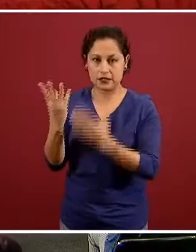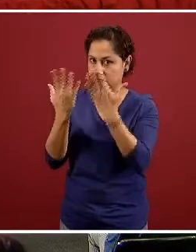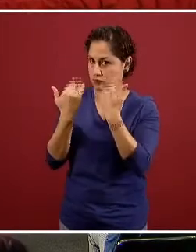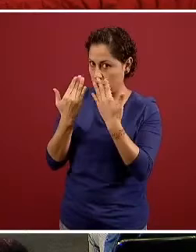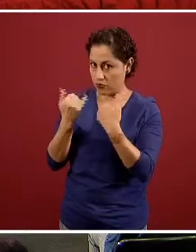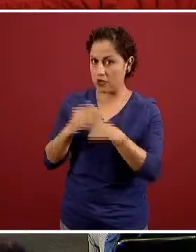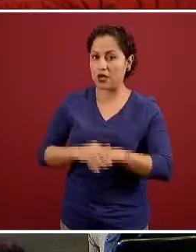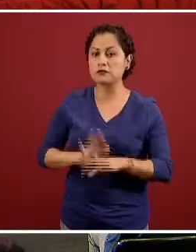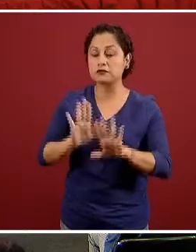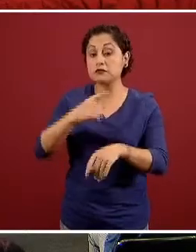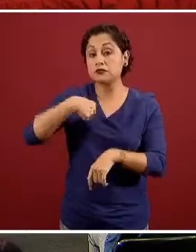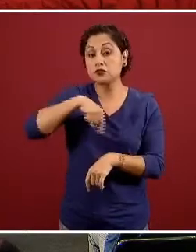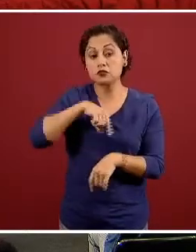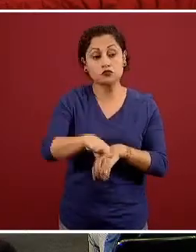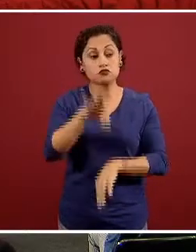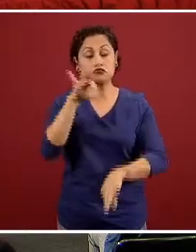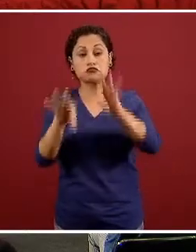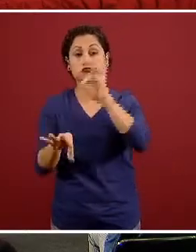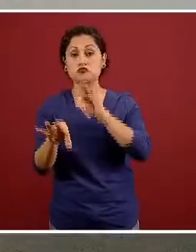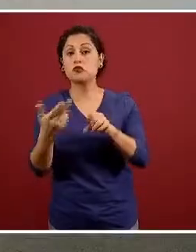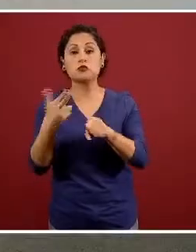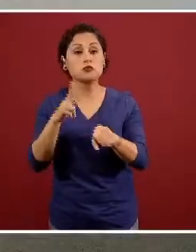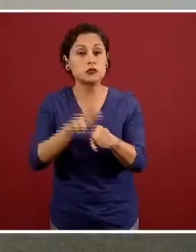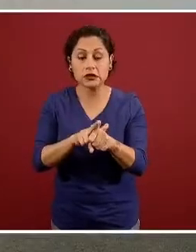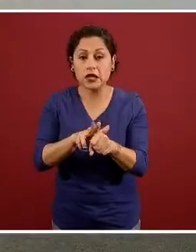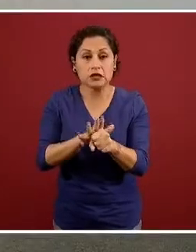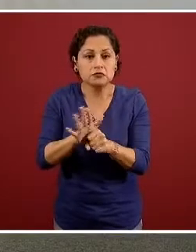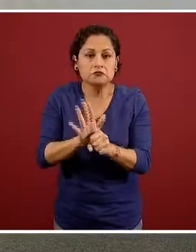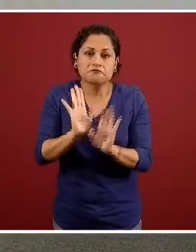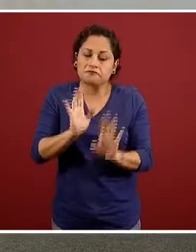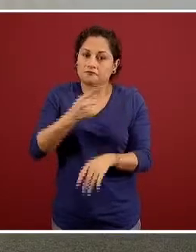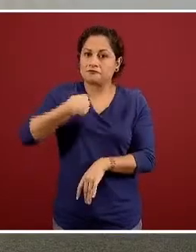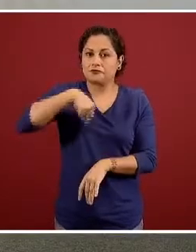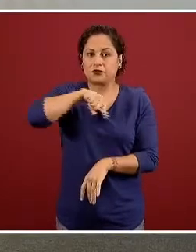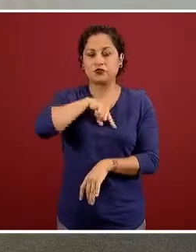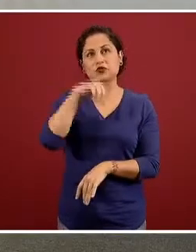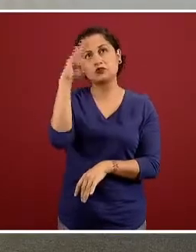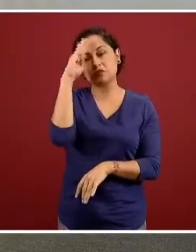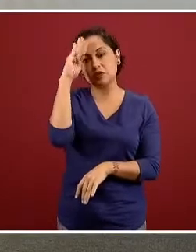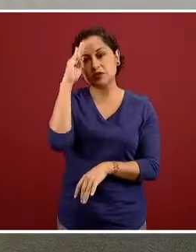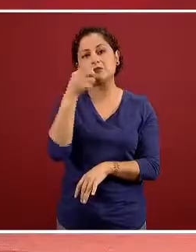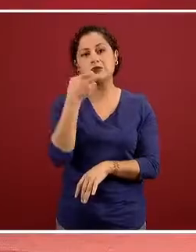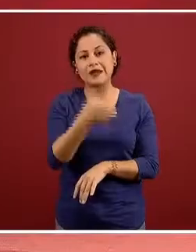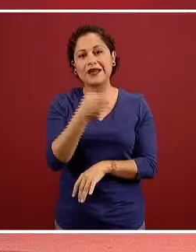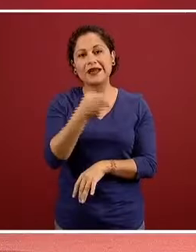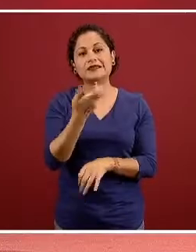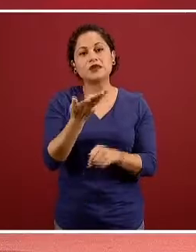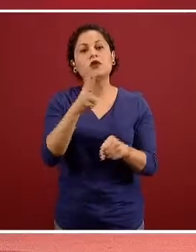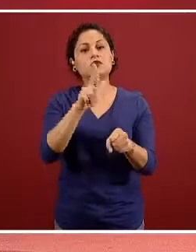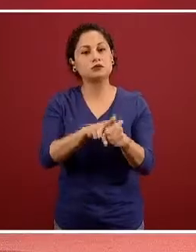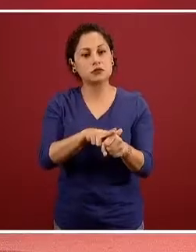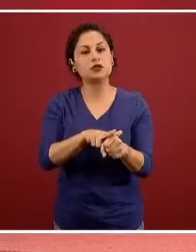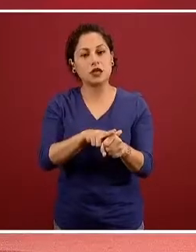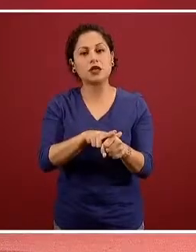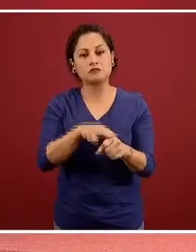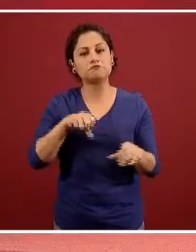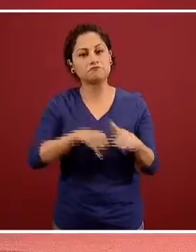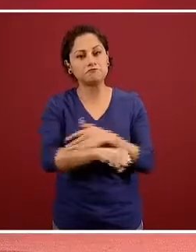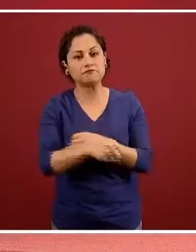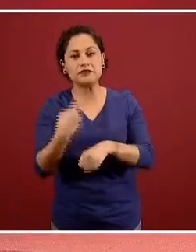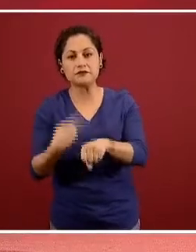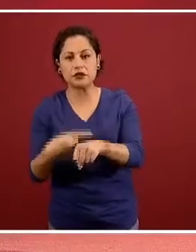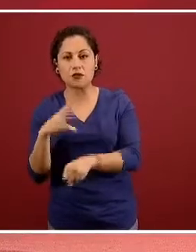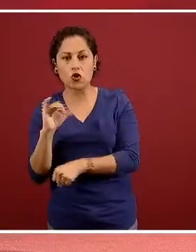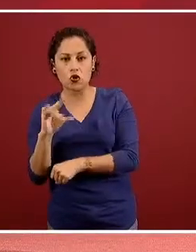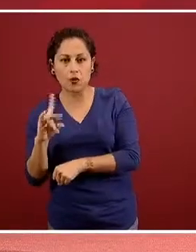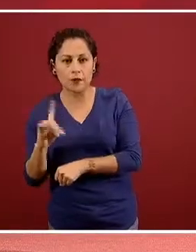desde nuestro punto de vista fueron los más ideales para atender a pacientes con COVID, y ellos fueron